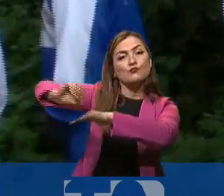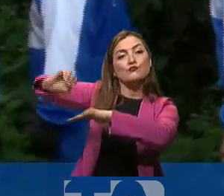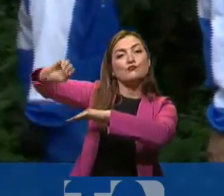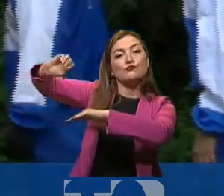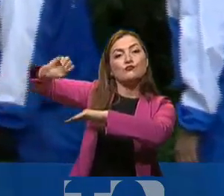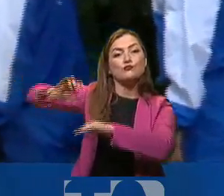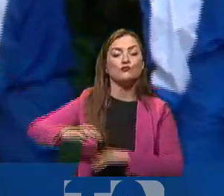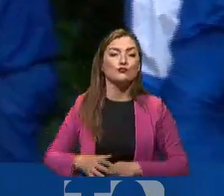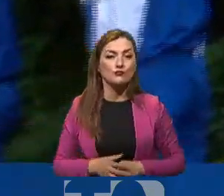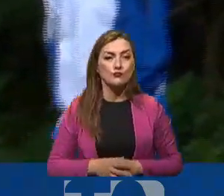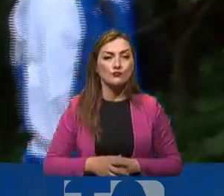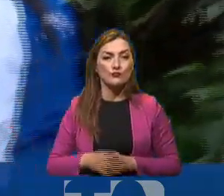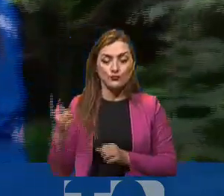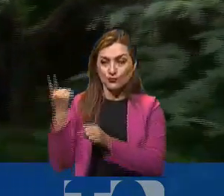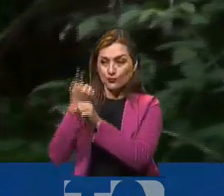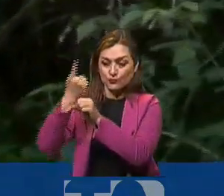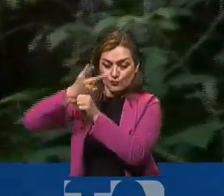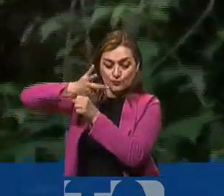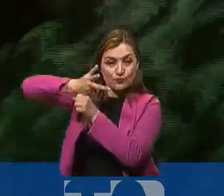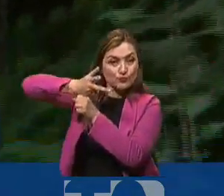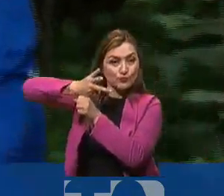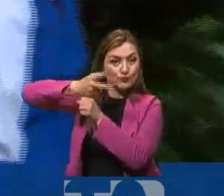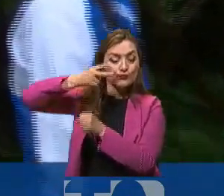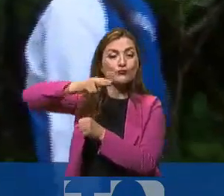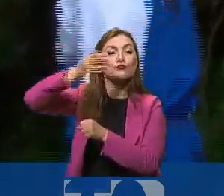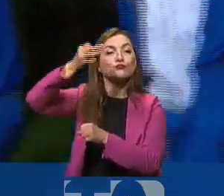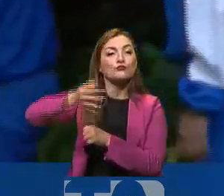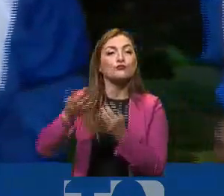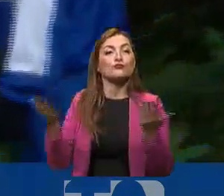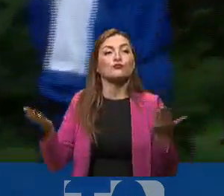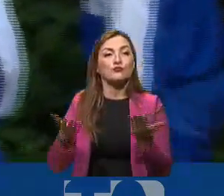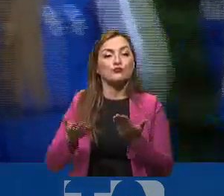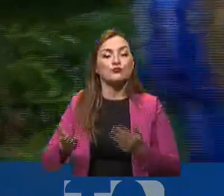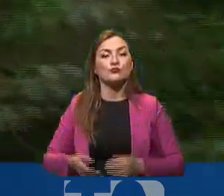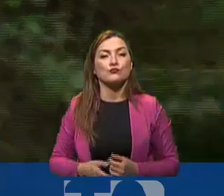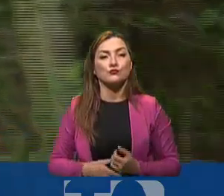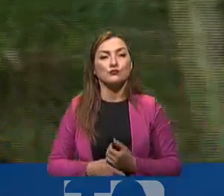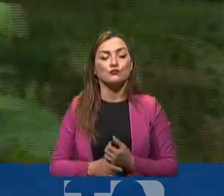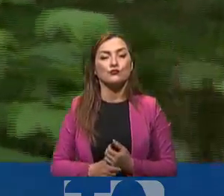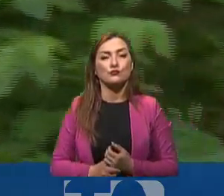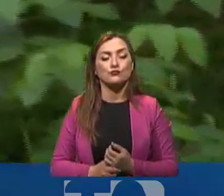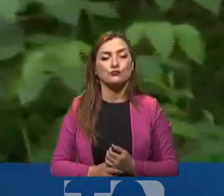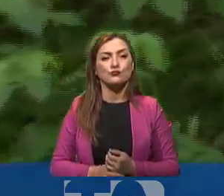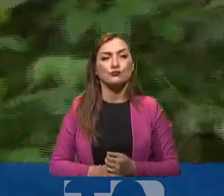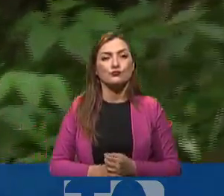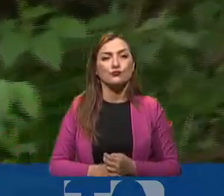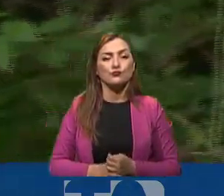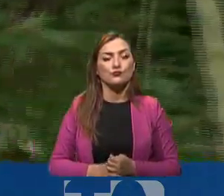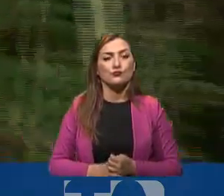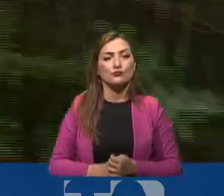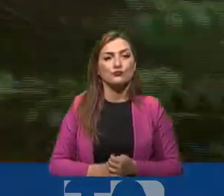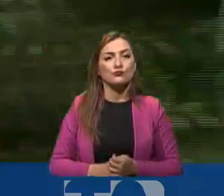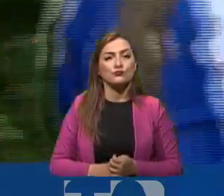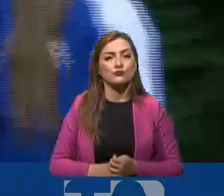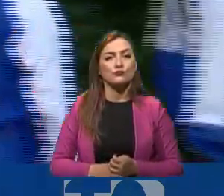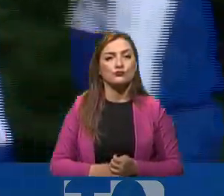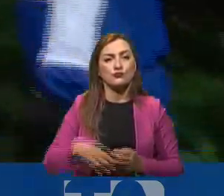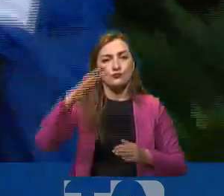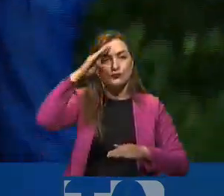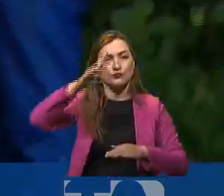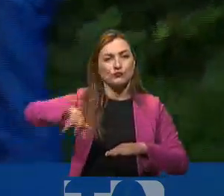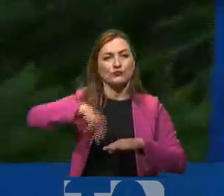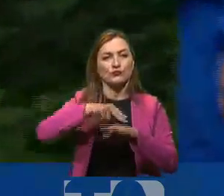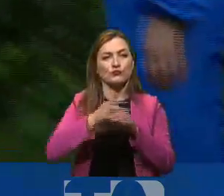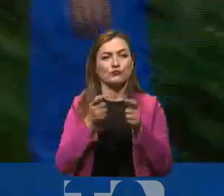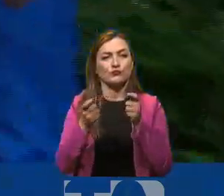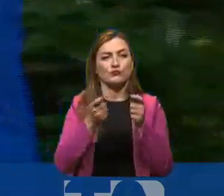una toma del dron justamente para que se ubiquen donde nosotros nos encontramos. La Policía Nacional continúa ejecutando estos operativos